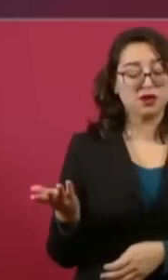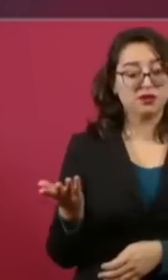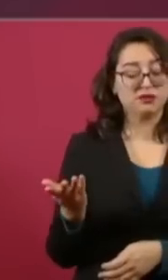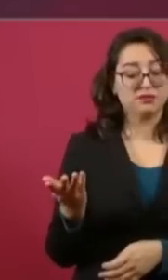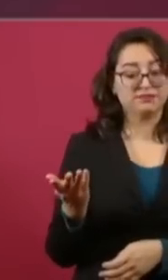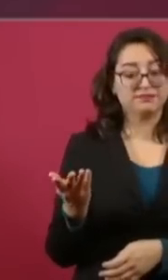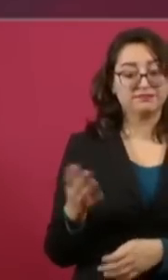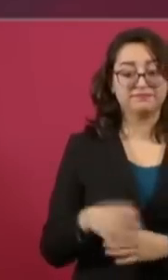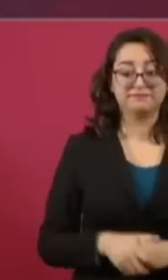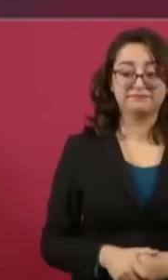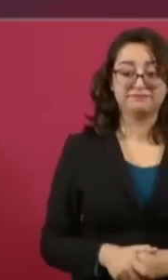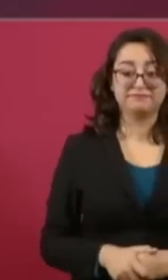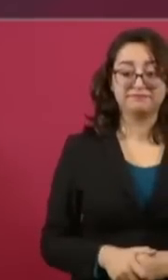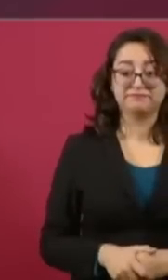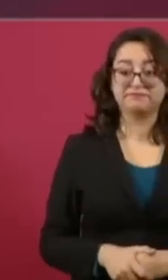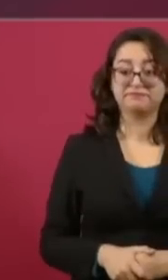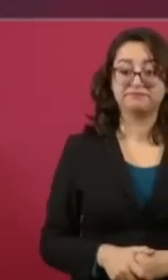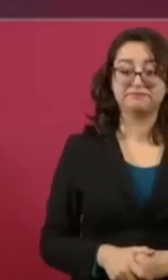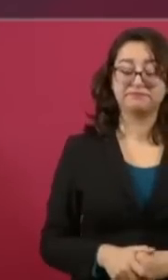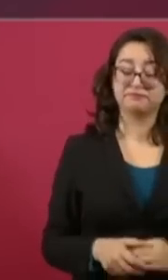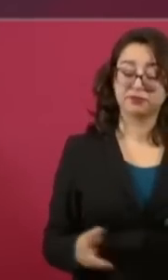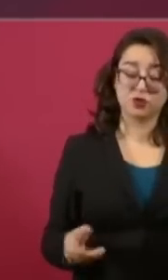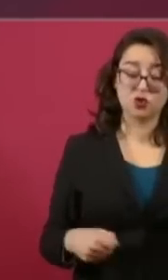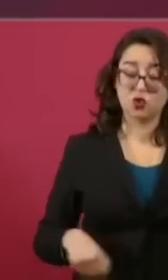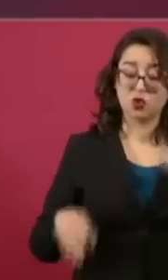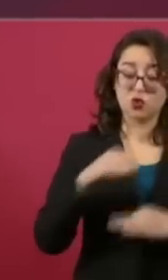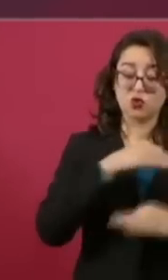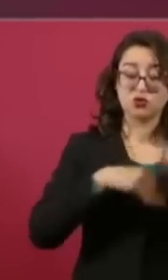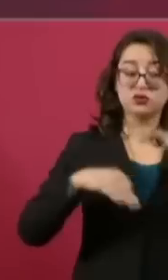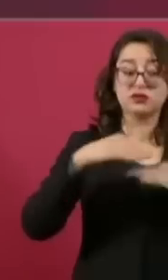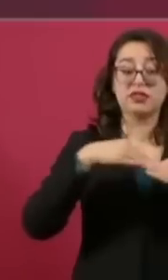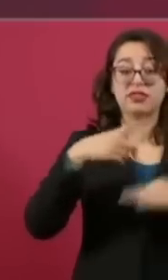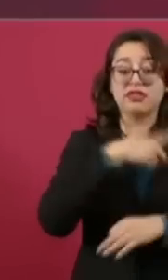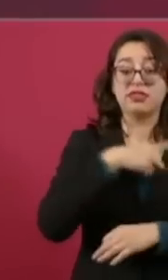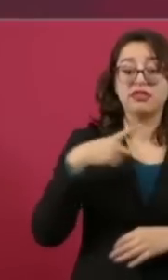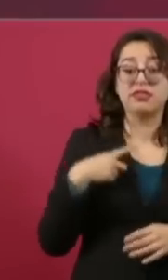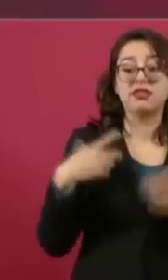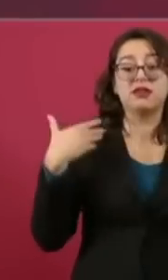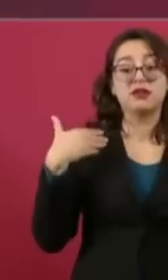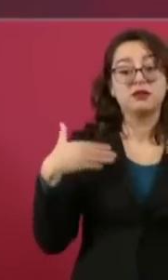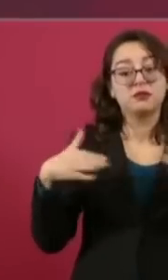presidente en YouTube o en el Facebook, en las transmisiones de la mañanera, y